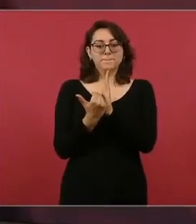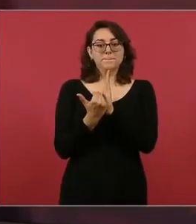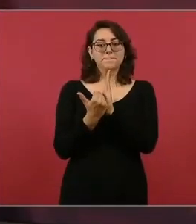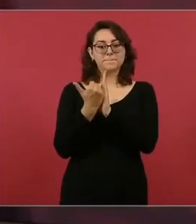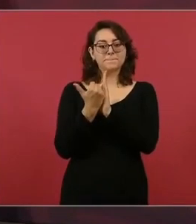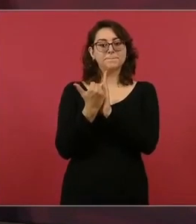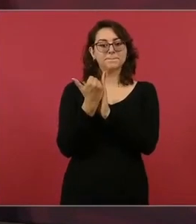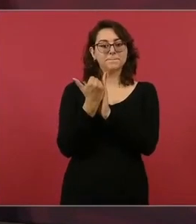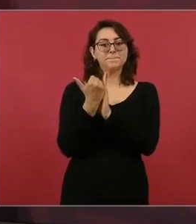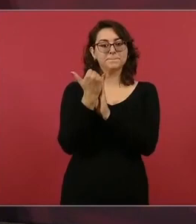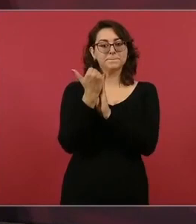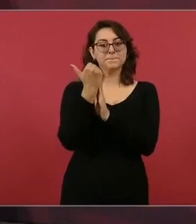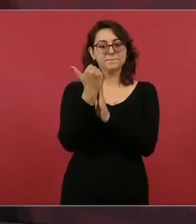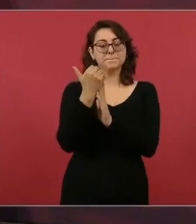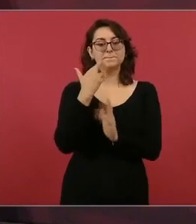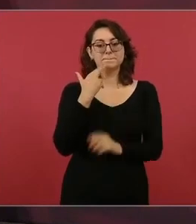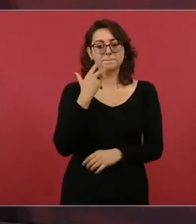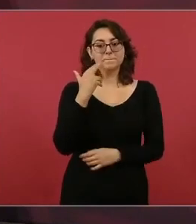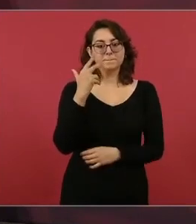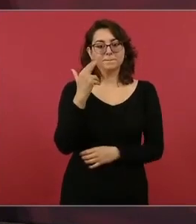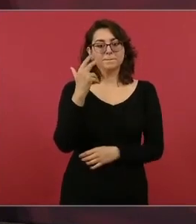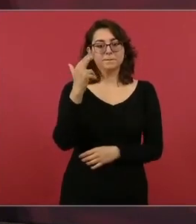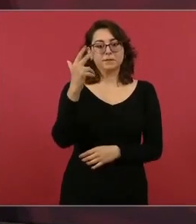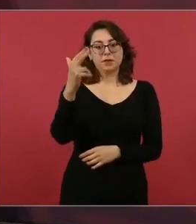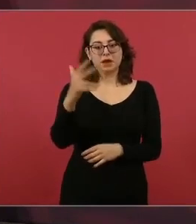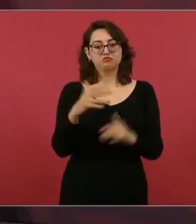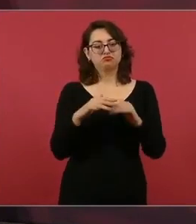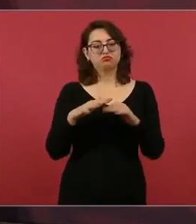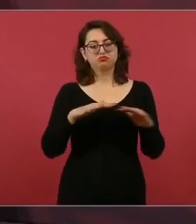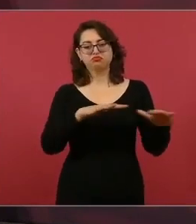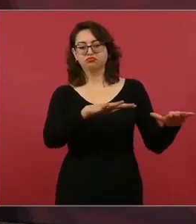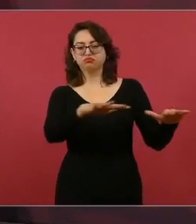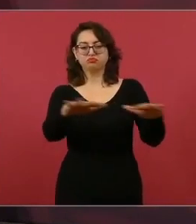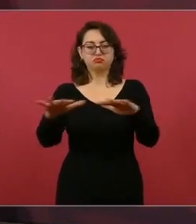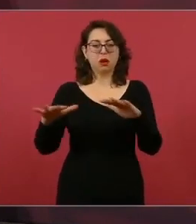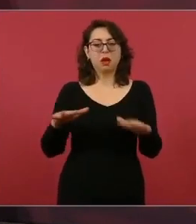Ya es de